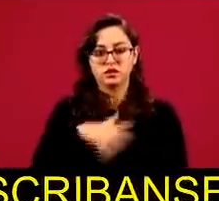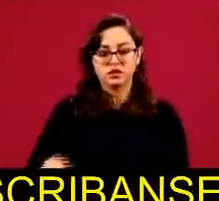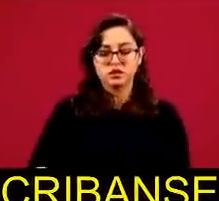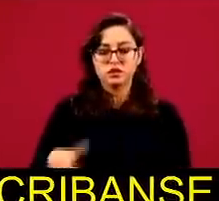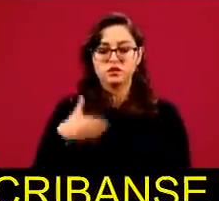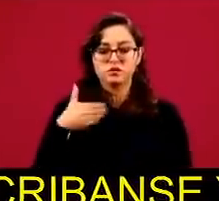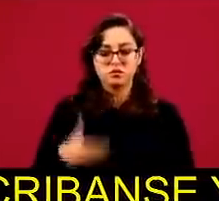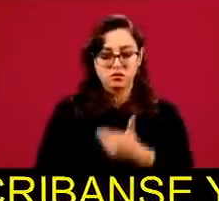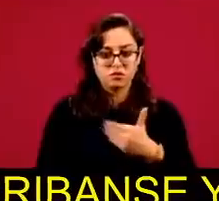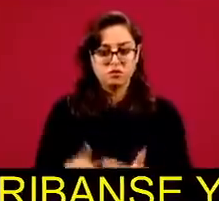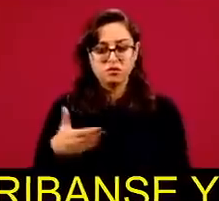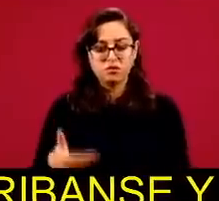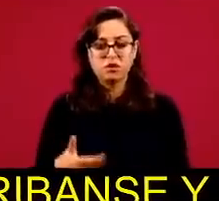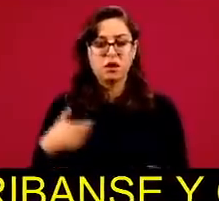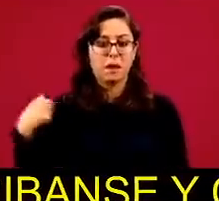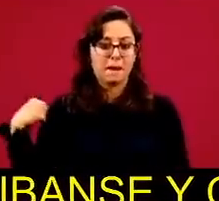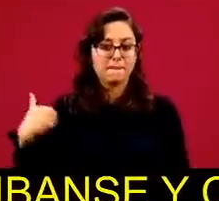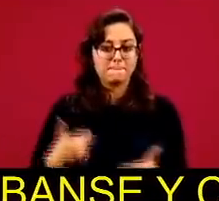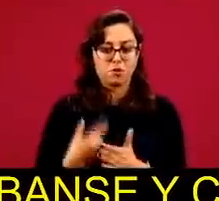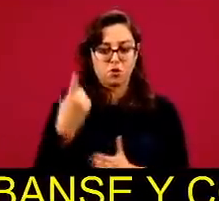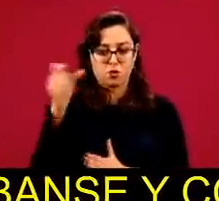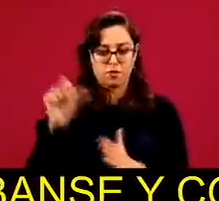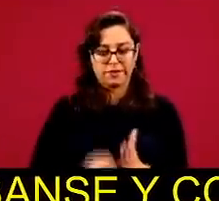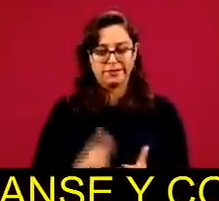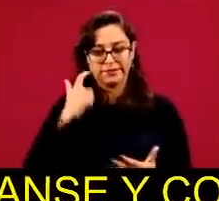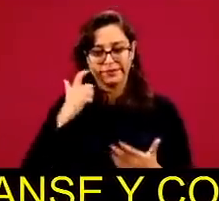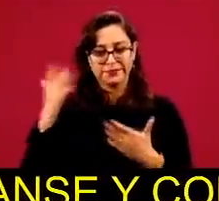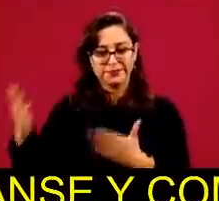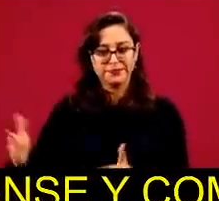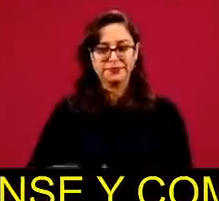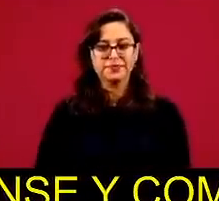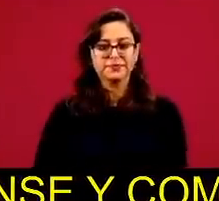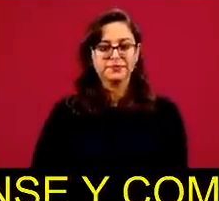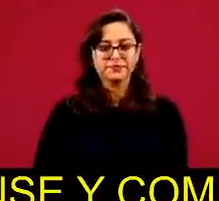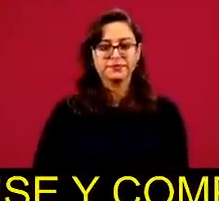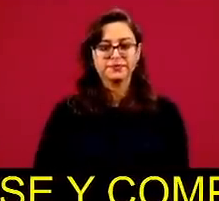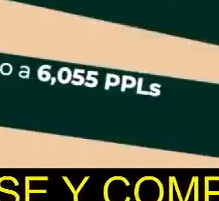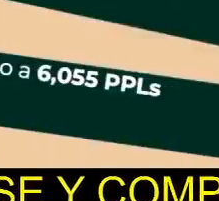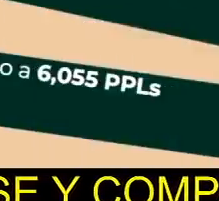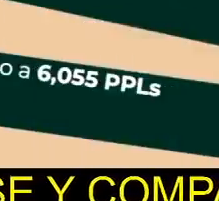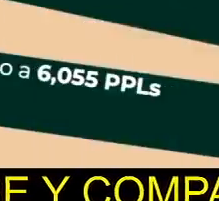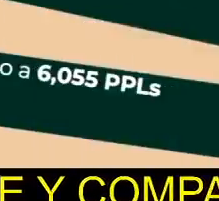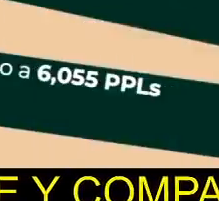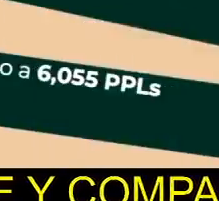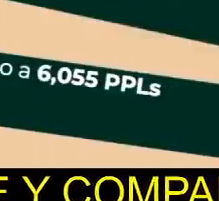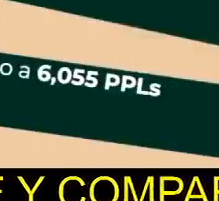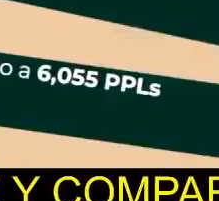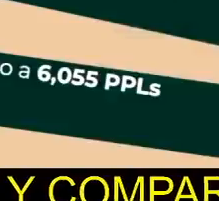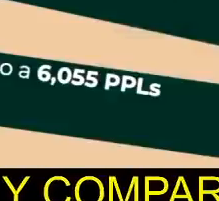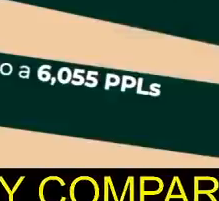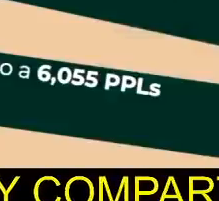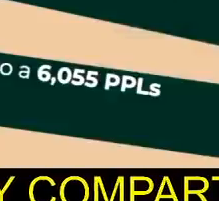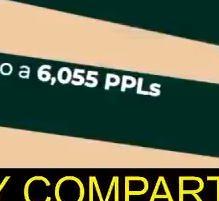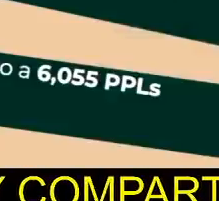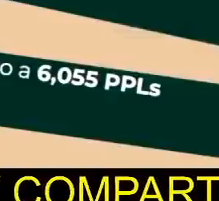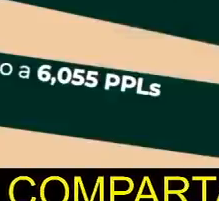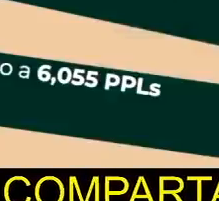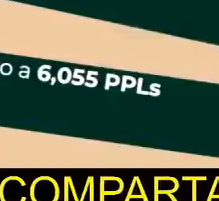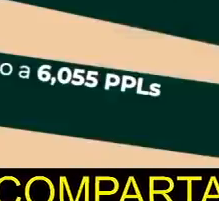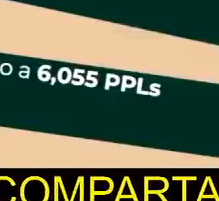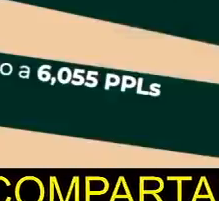aquí en este mes se proporcionaron 4.443 servicios de seguridad en salas de